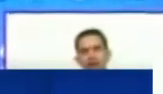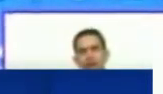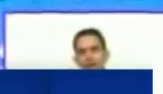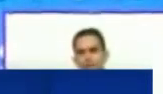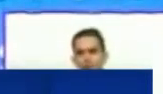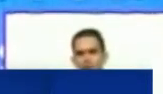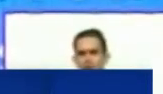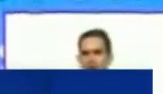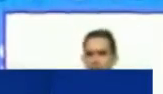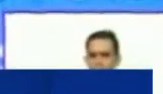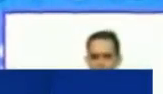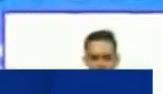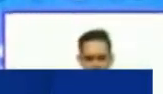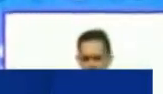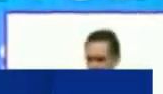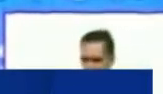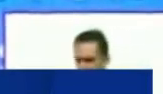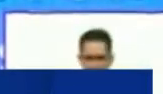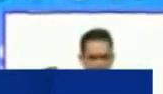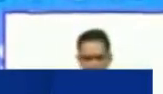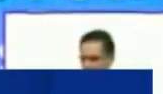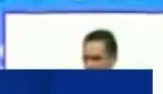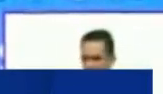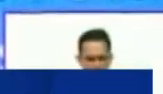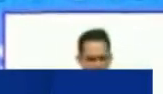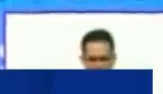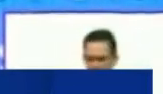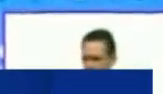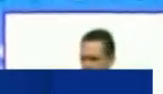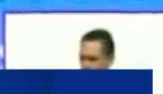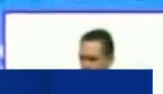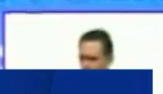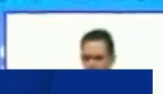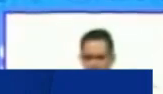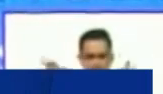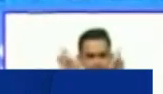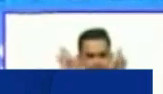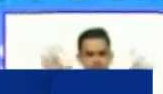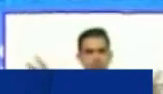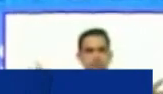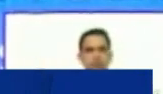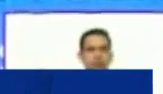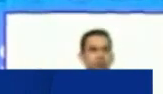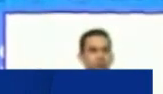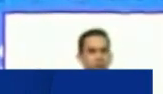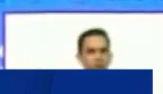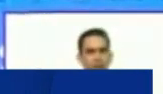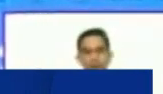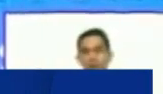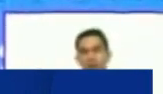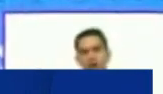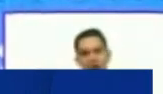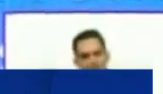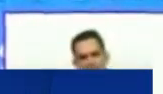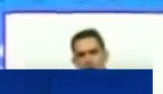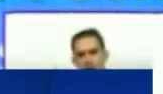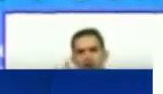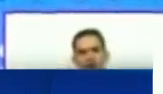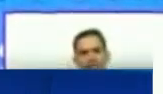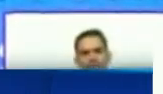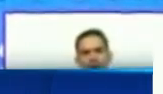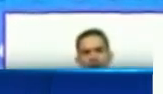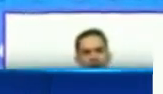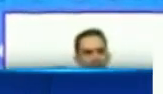El crimen organizado y la corrupción permearon las élites de cuello blanco y las estructuras